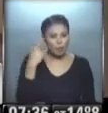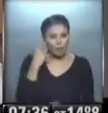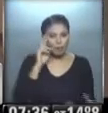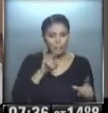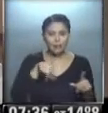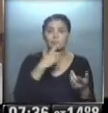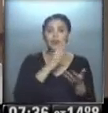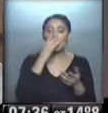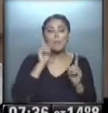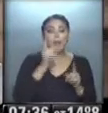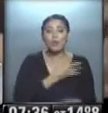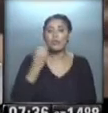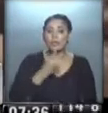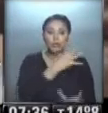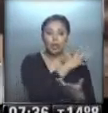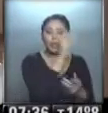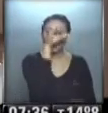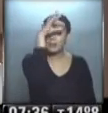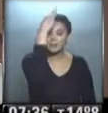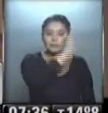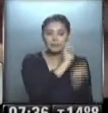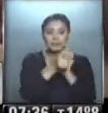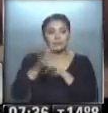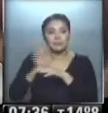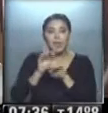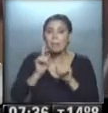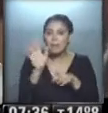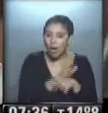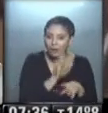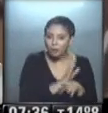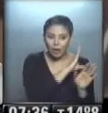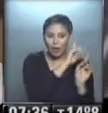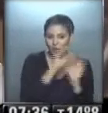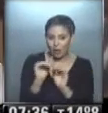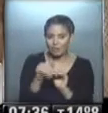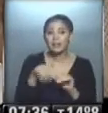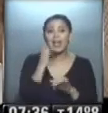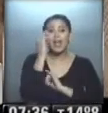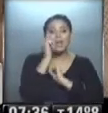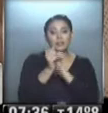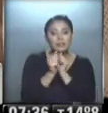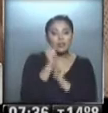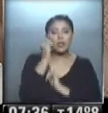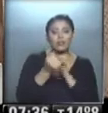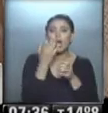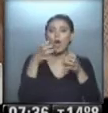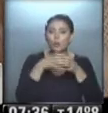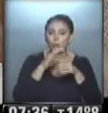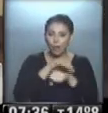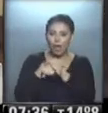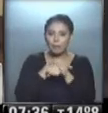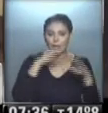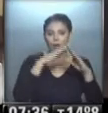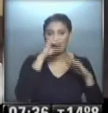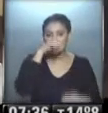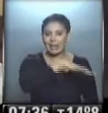mismo director hizo la adaptación cinematográfica y la filmó con el mismo elenco. La historia muestra a un grupo de amigos que se encuentran en una casa de campo, han